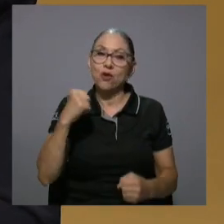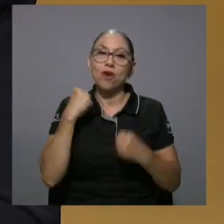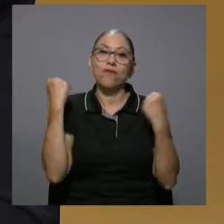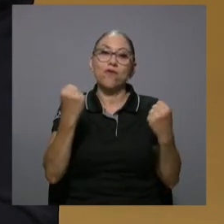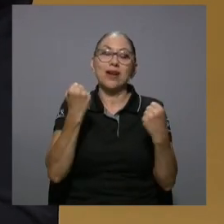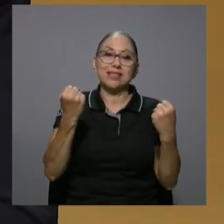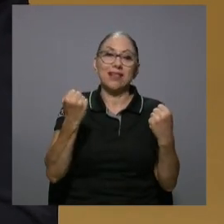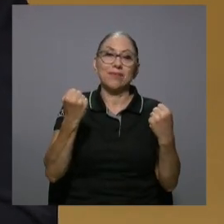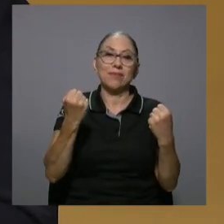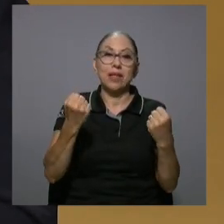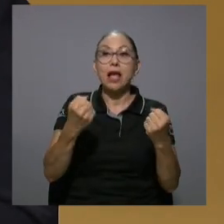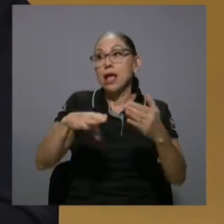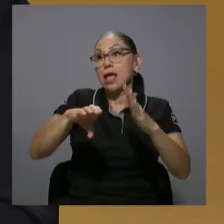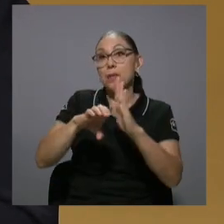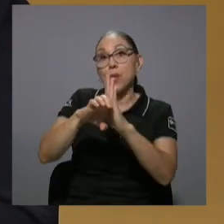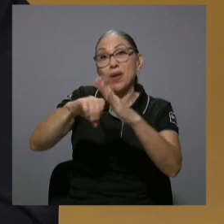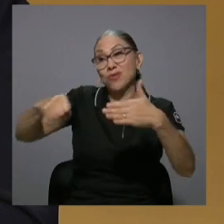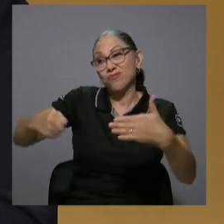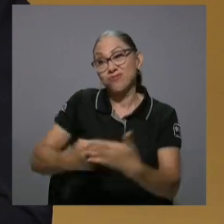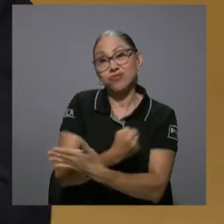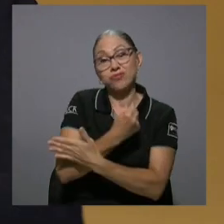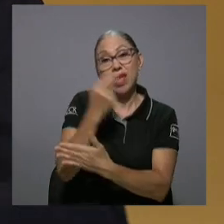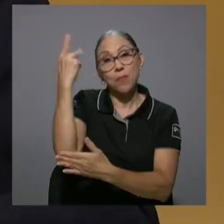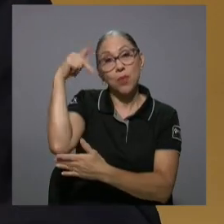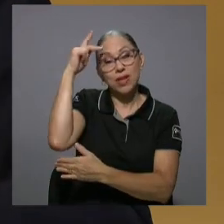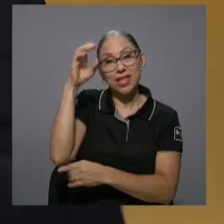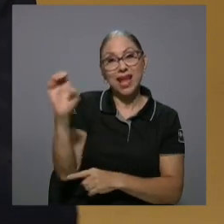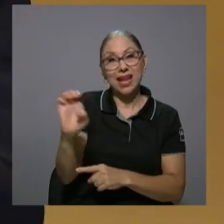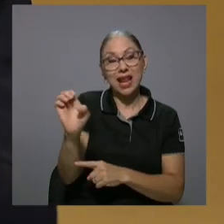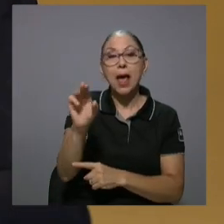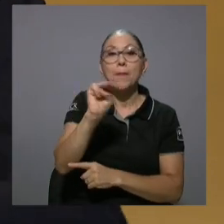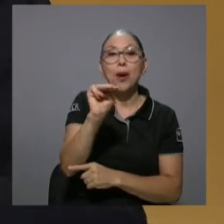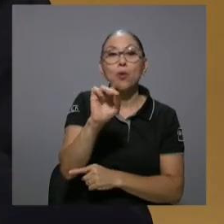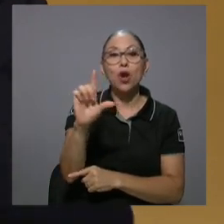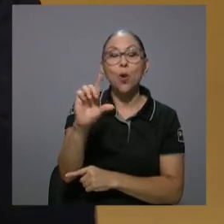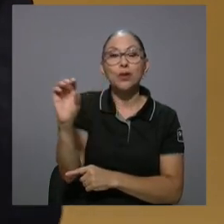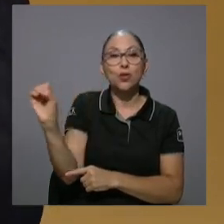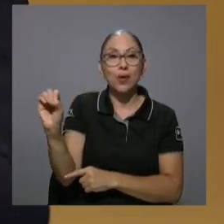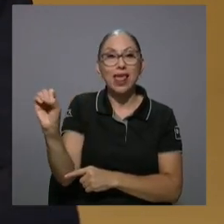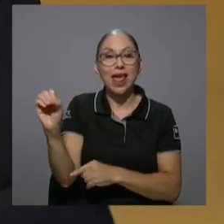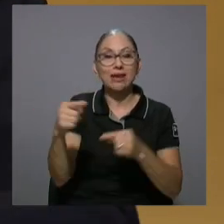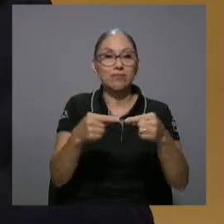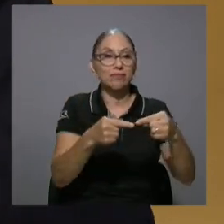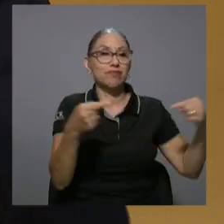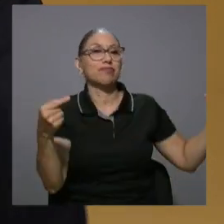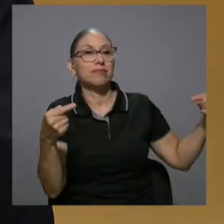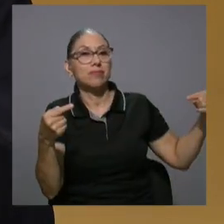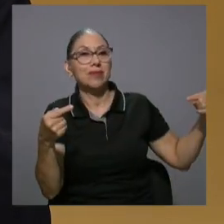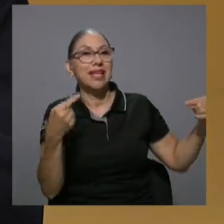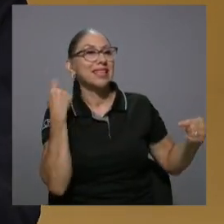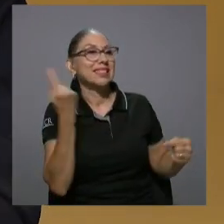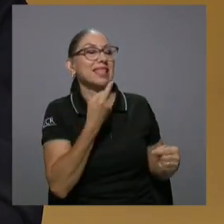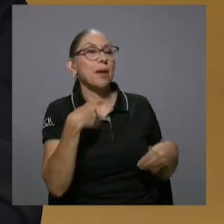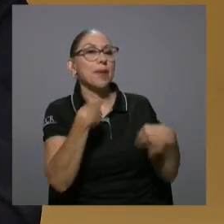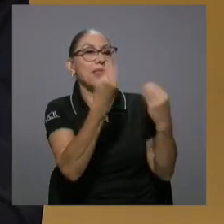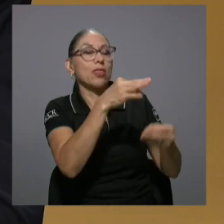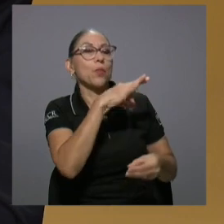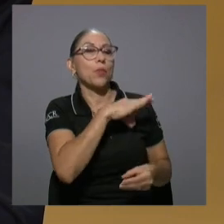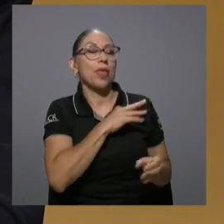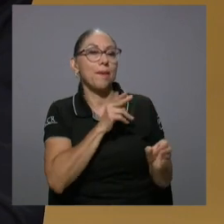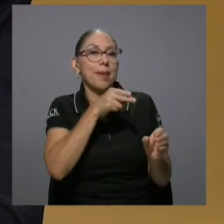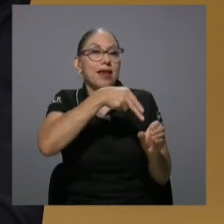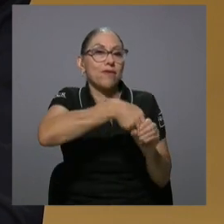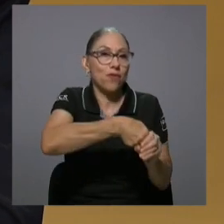en política energética, Andrés Manuel López Obrador ha ido en contra de la corriente, privilegiando mucho el petróleo, desdeñando